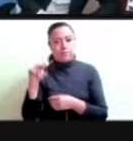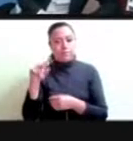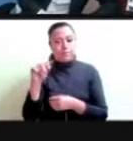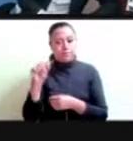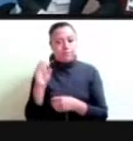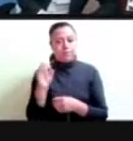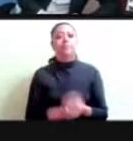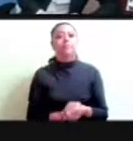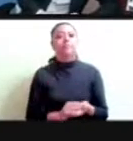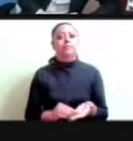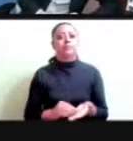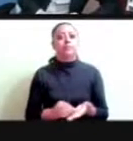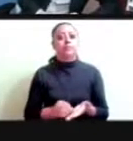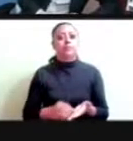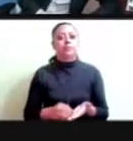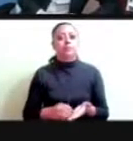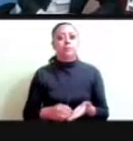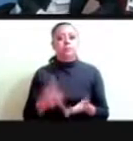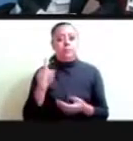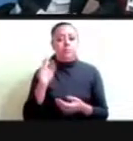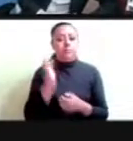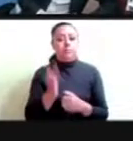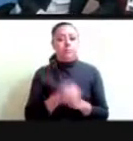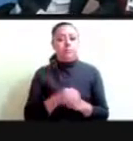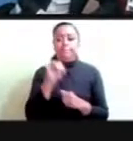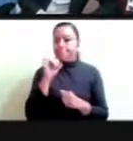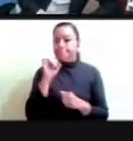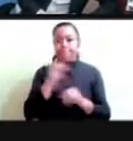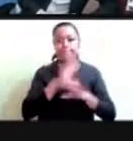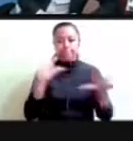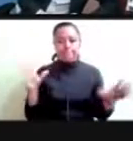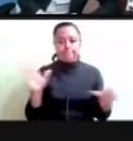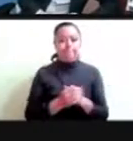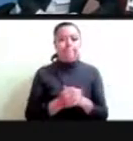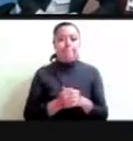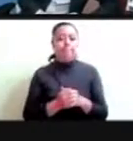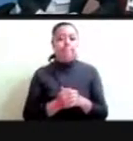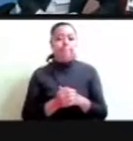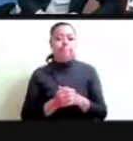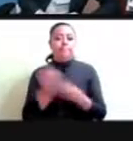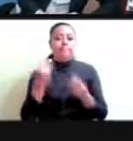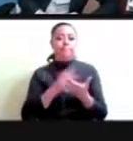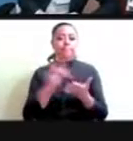Claro que sí, diputada. Muchas gracias, diputado.